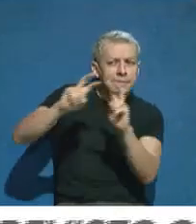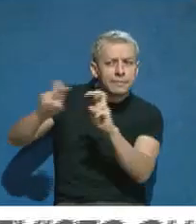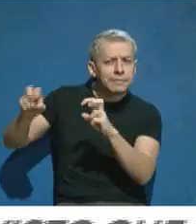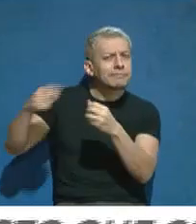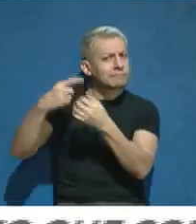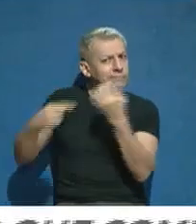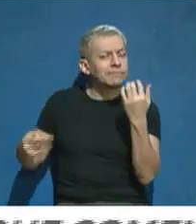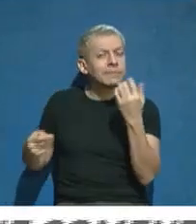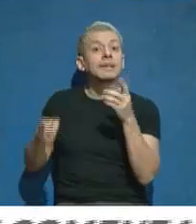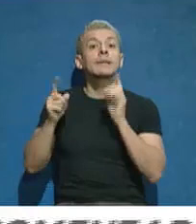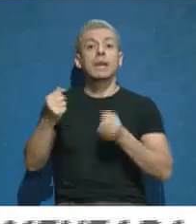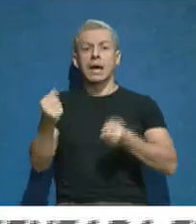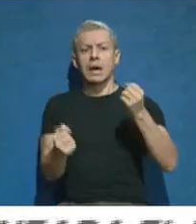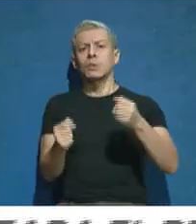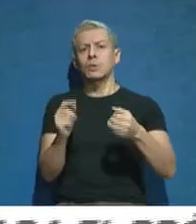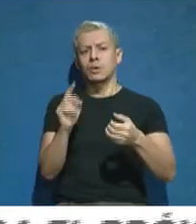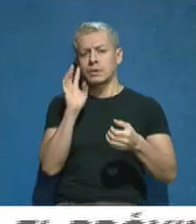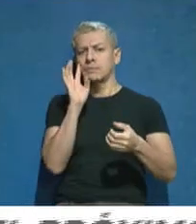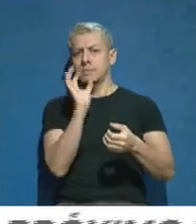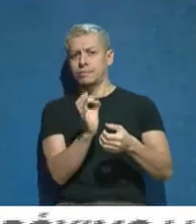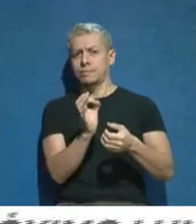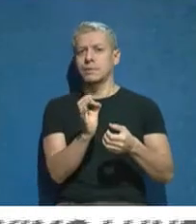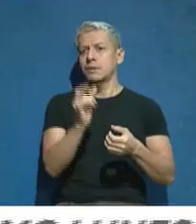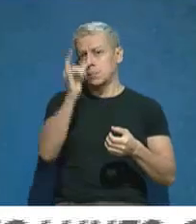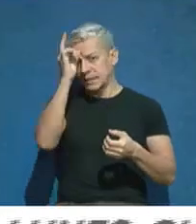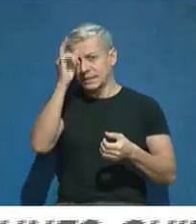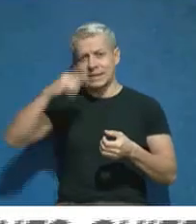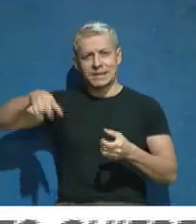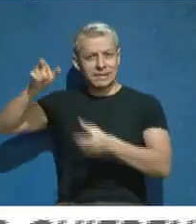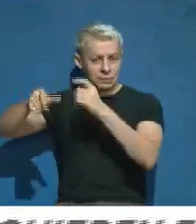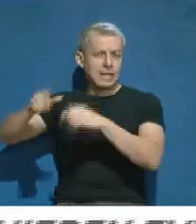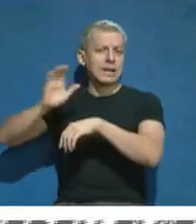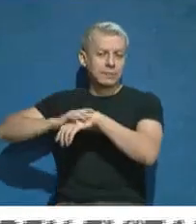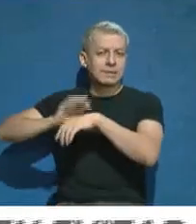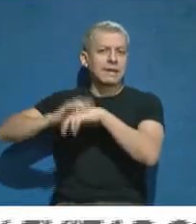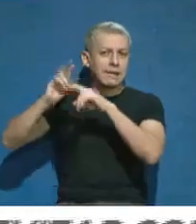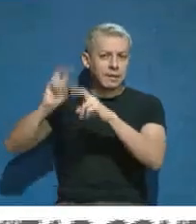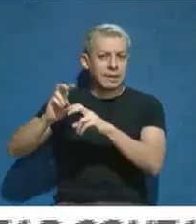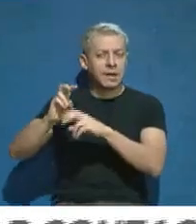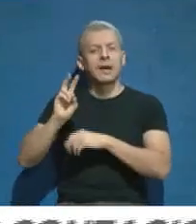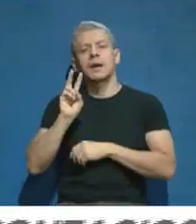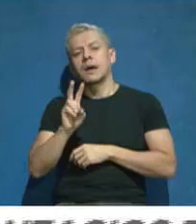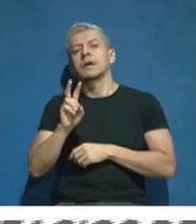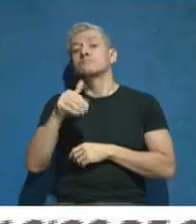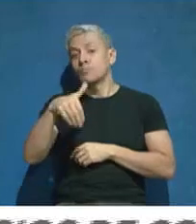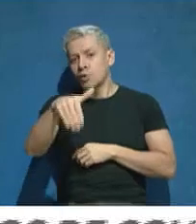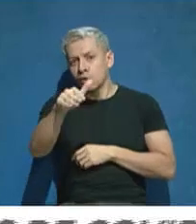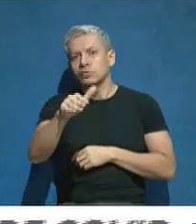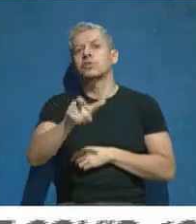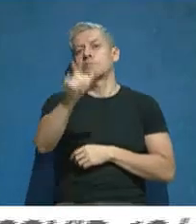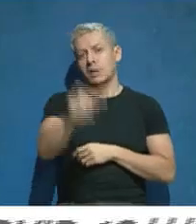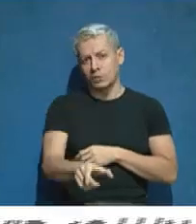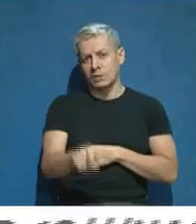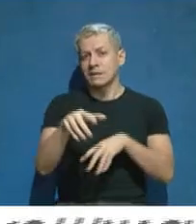hay vehículos que han sido identificados por la Fuerza de Seguridad y por los investigadores que podrían arrojar algún resultado positivo, como